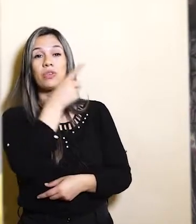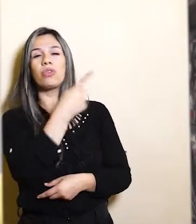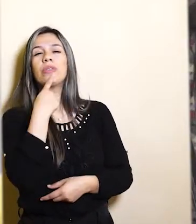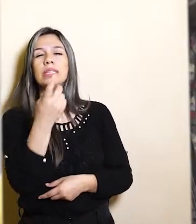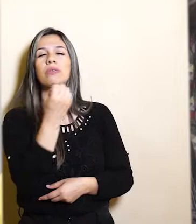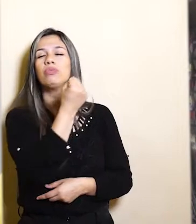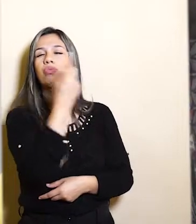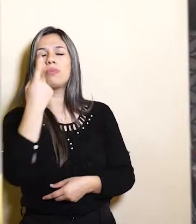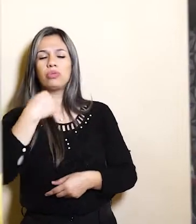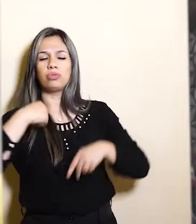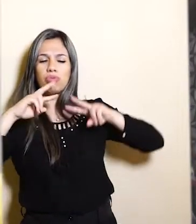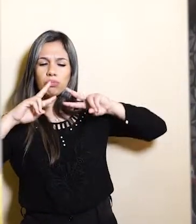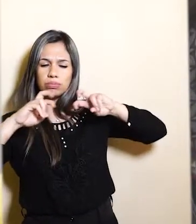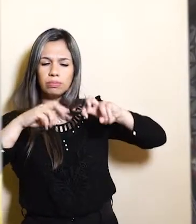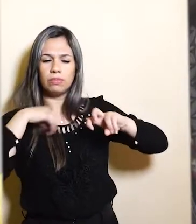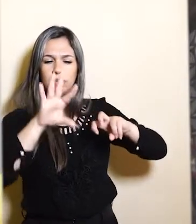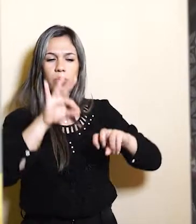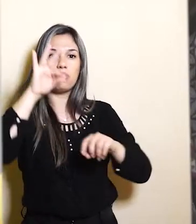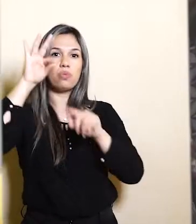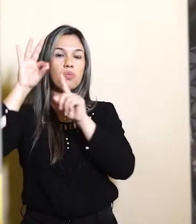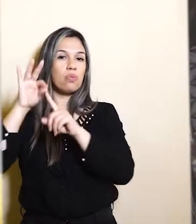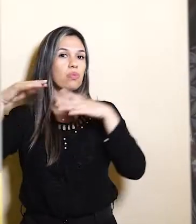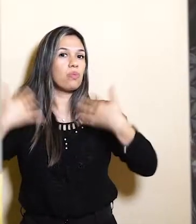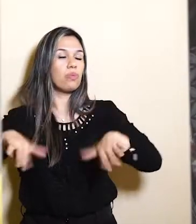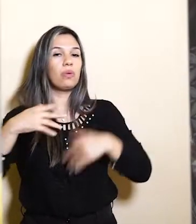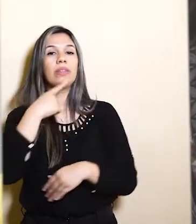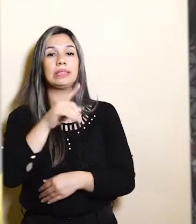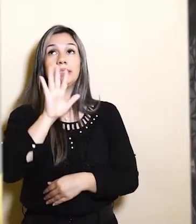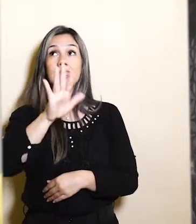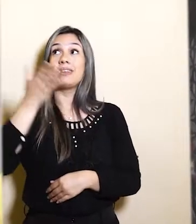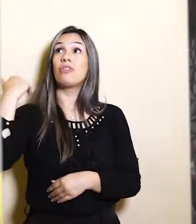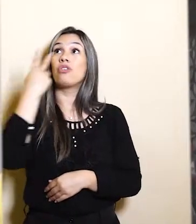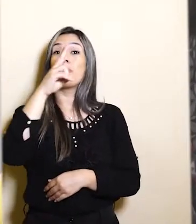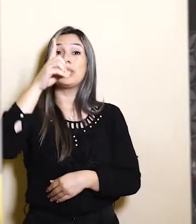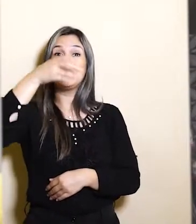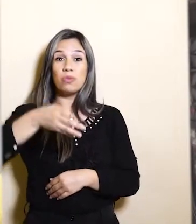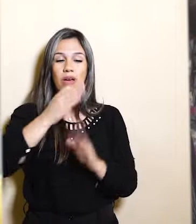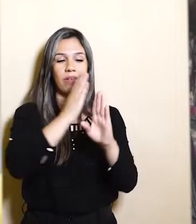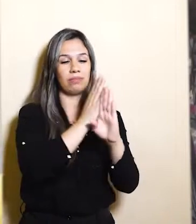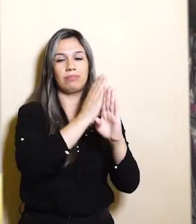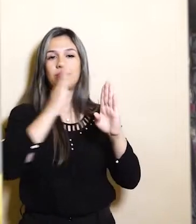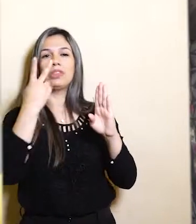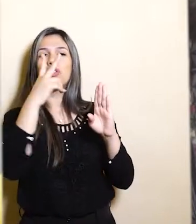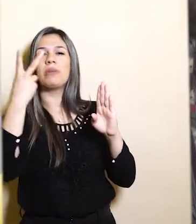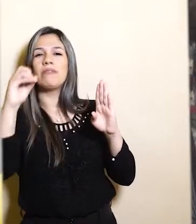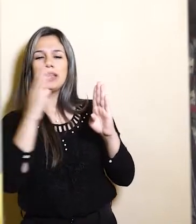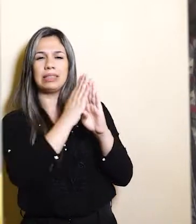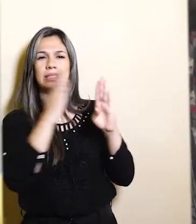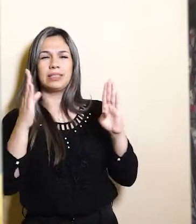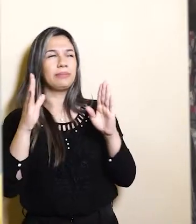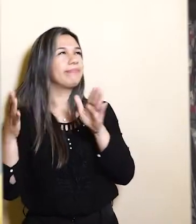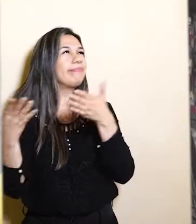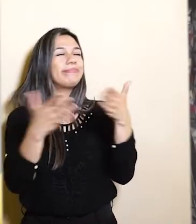que nuestra investigación también resalta, estamos hablando que del 2019 al 2020, por lo menos 1,000